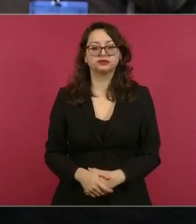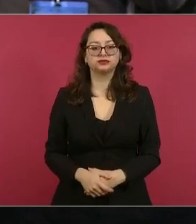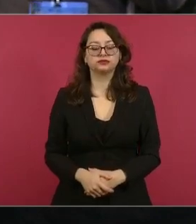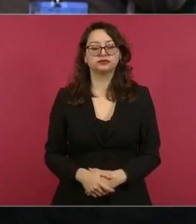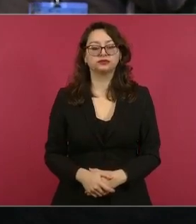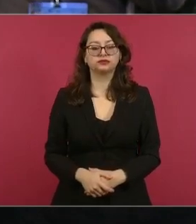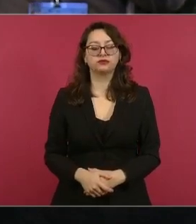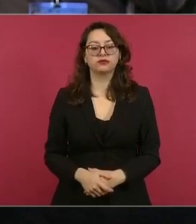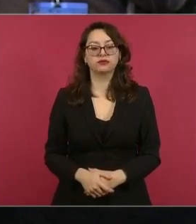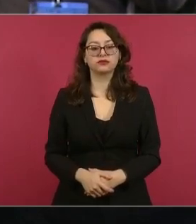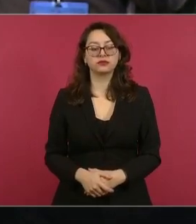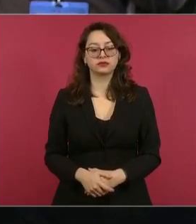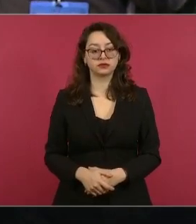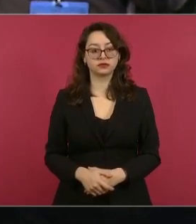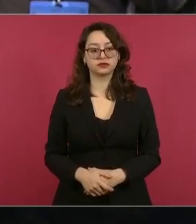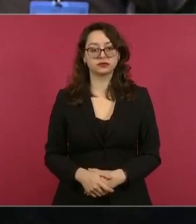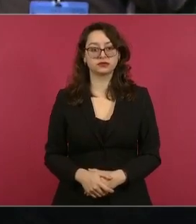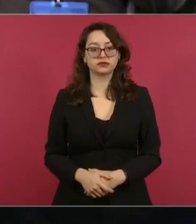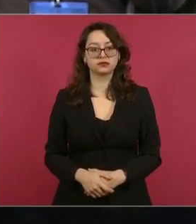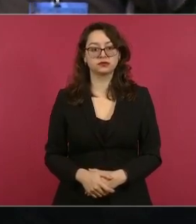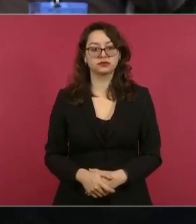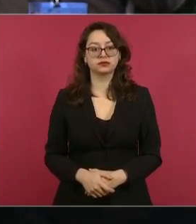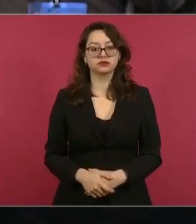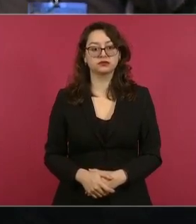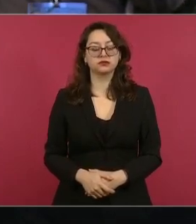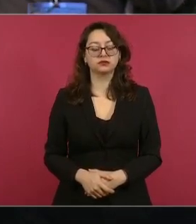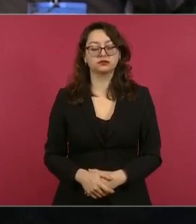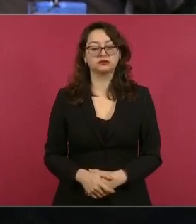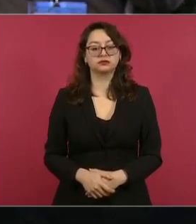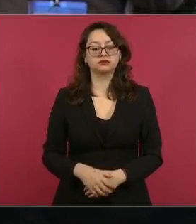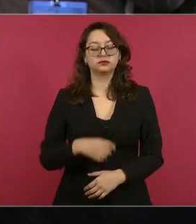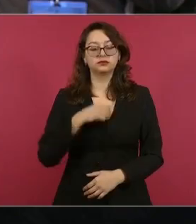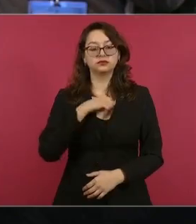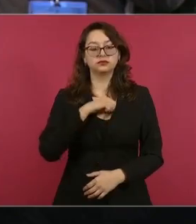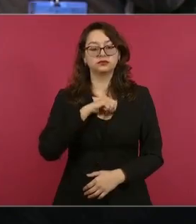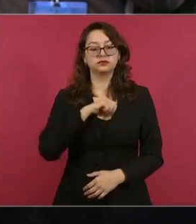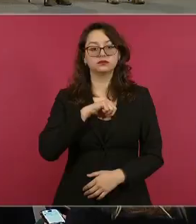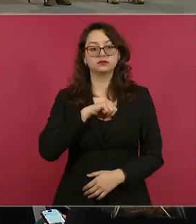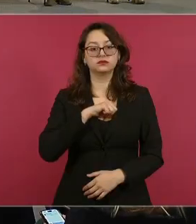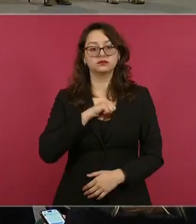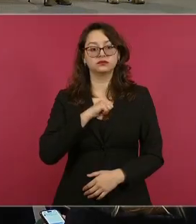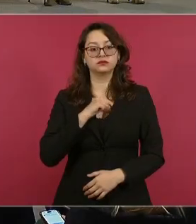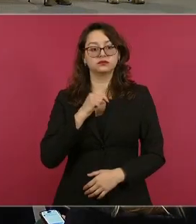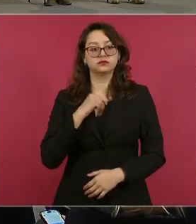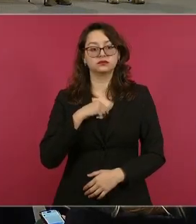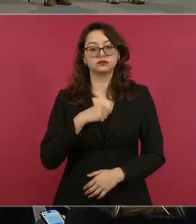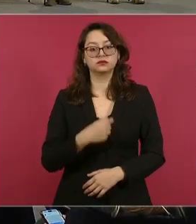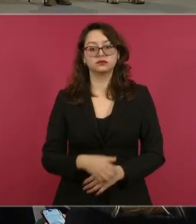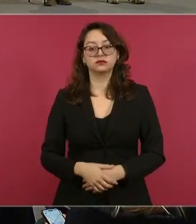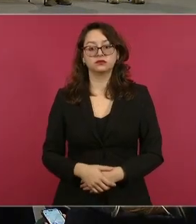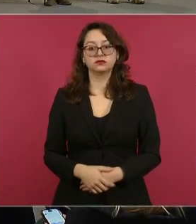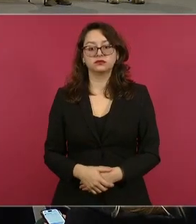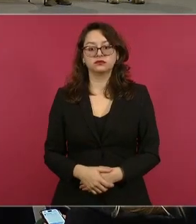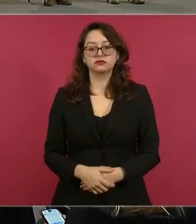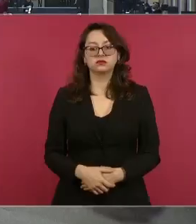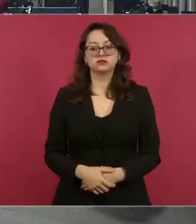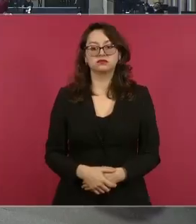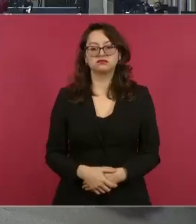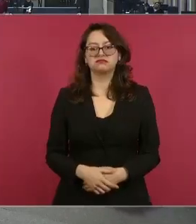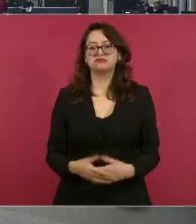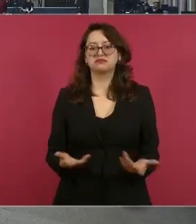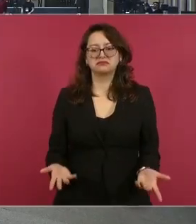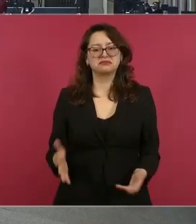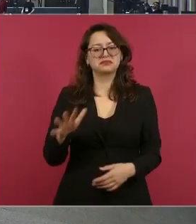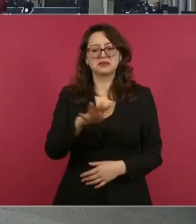se pudo. No se dio, por ejemplo, por medios de comunicación, radio, televisión. Hubo perifoneo y